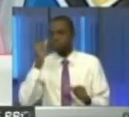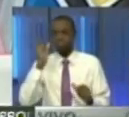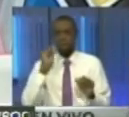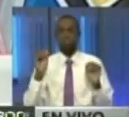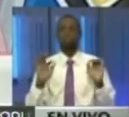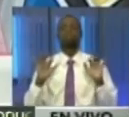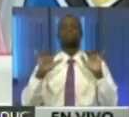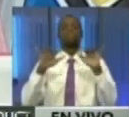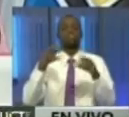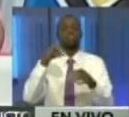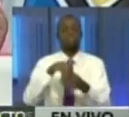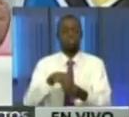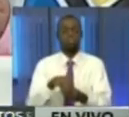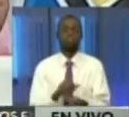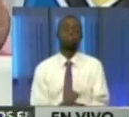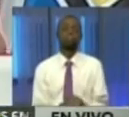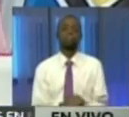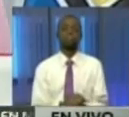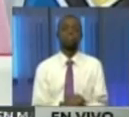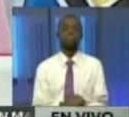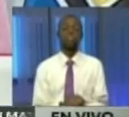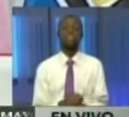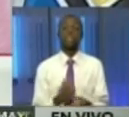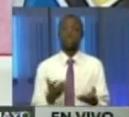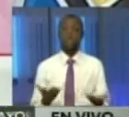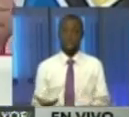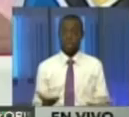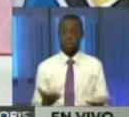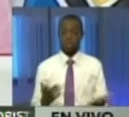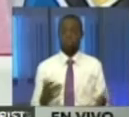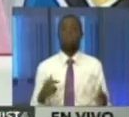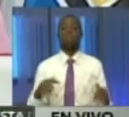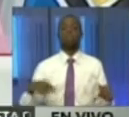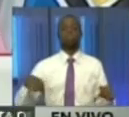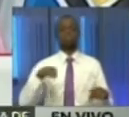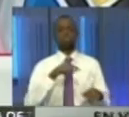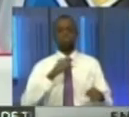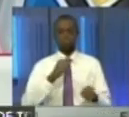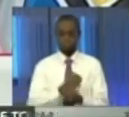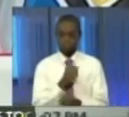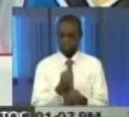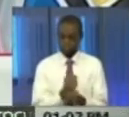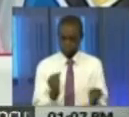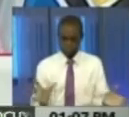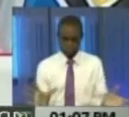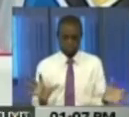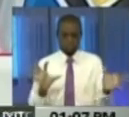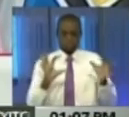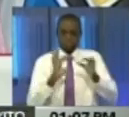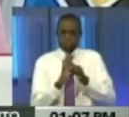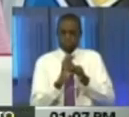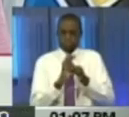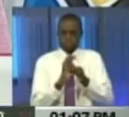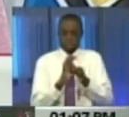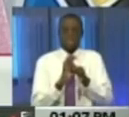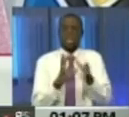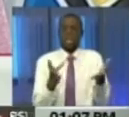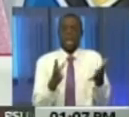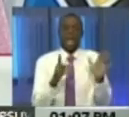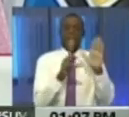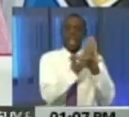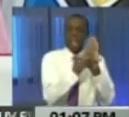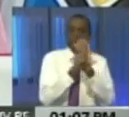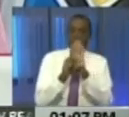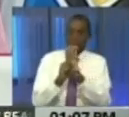Esta unión que nosotros hemos definido perfectamente sólida entre la ley y la técnica hace